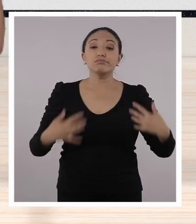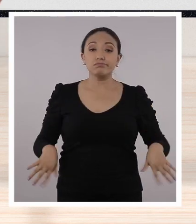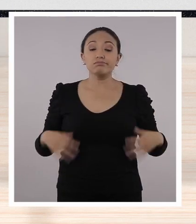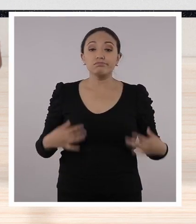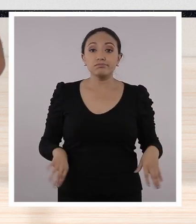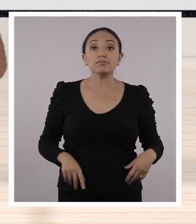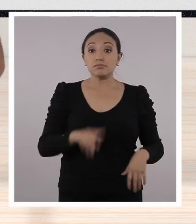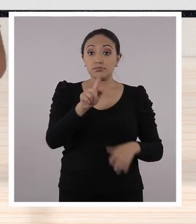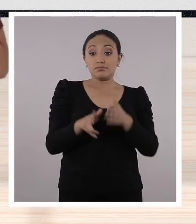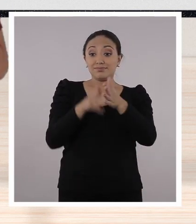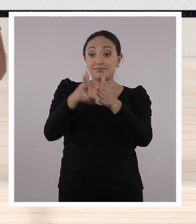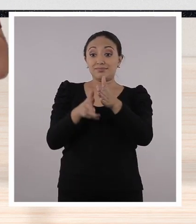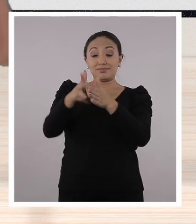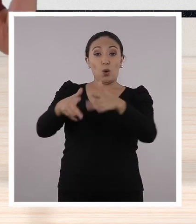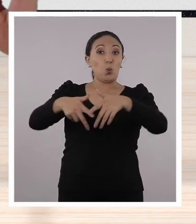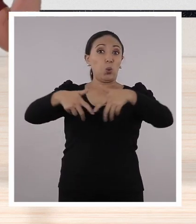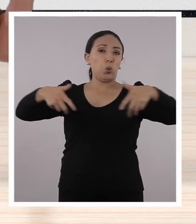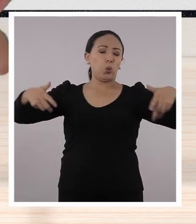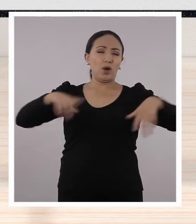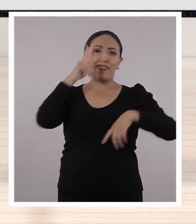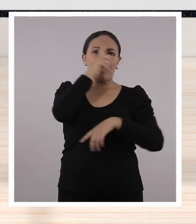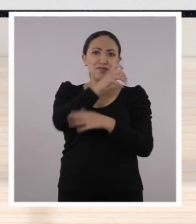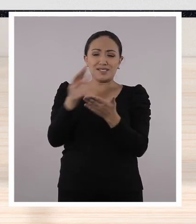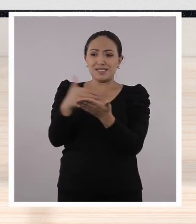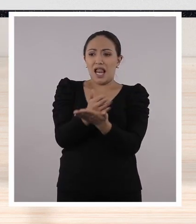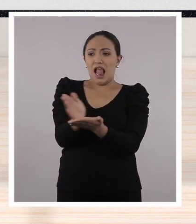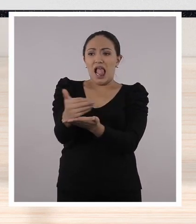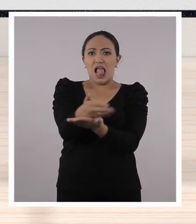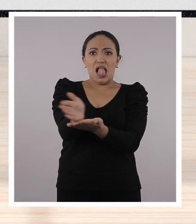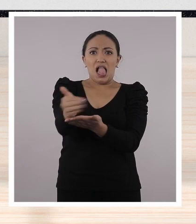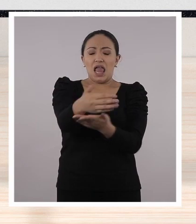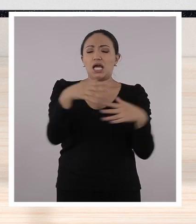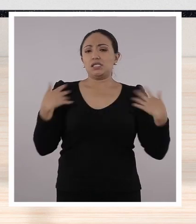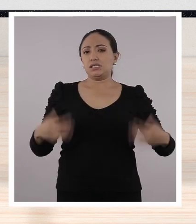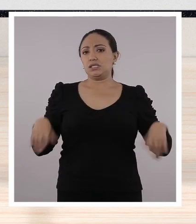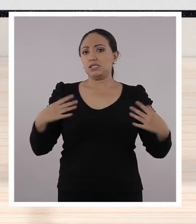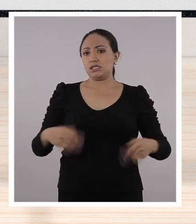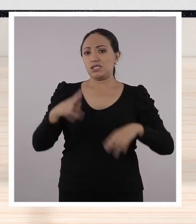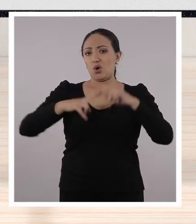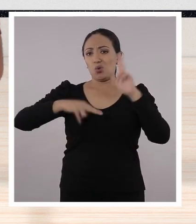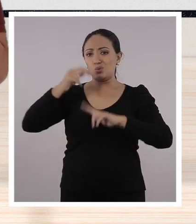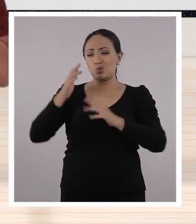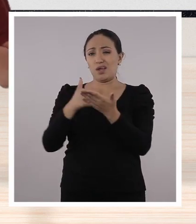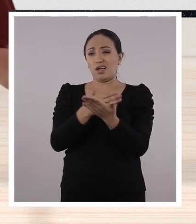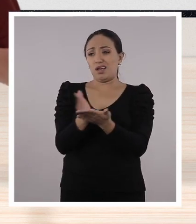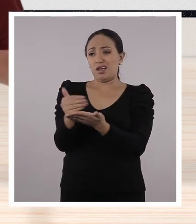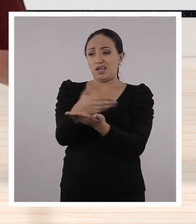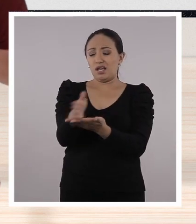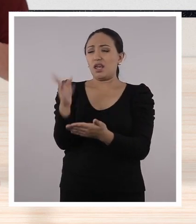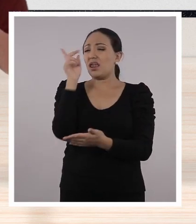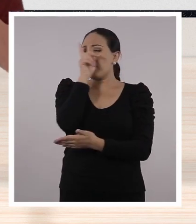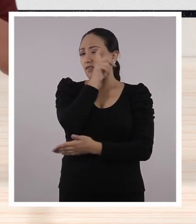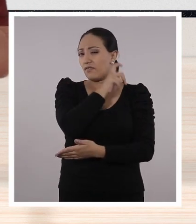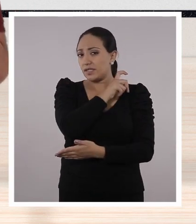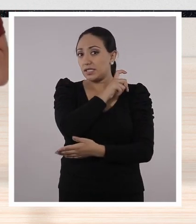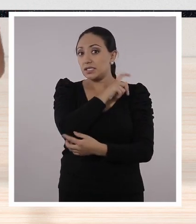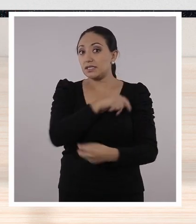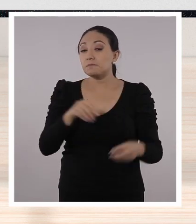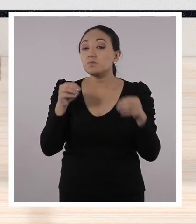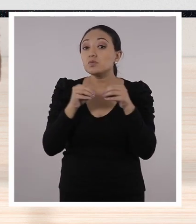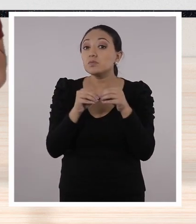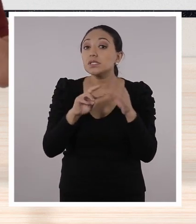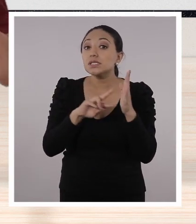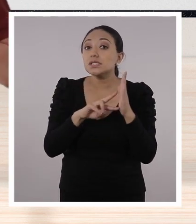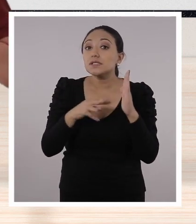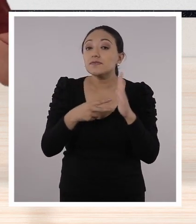que tuvimos un ferrocarril con esas magnitudes de dificultad en términos de su construcción, porque fue muy difícil hacerlo, sino que